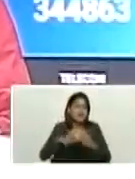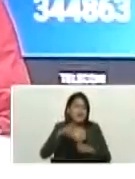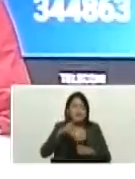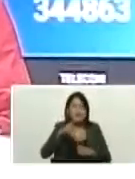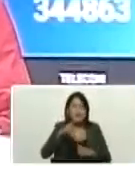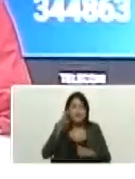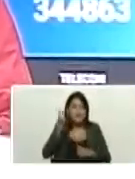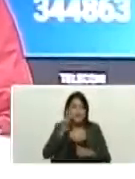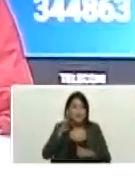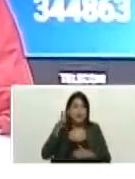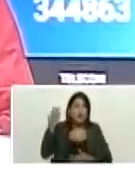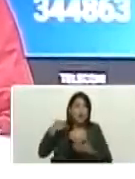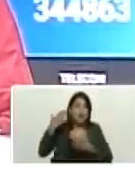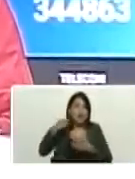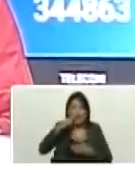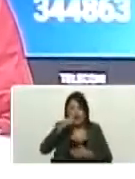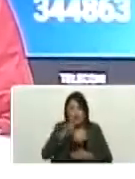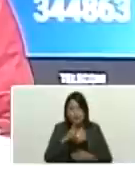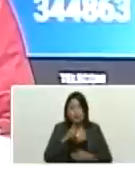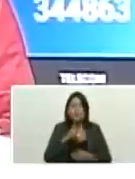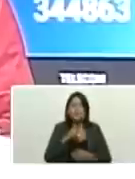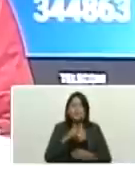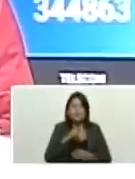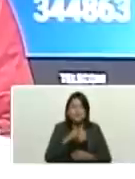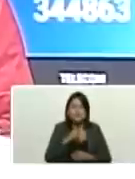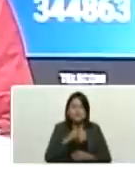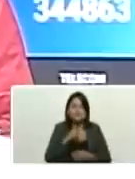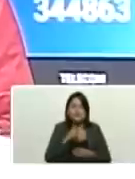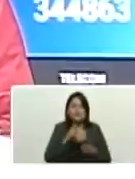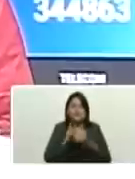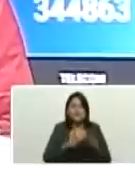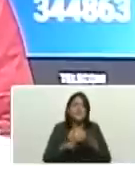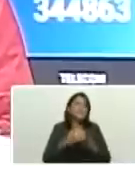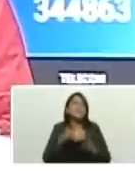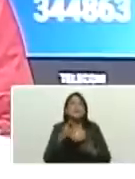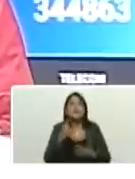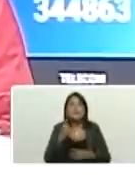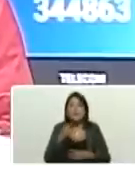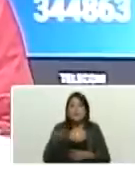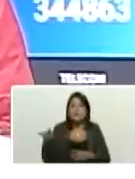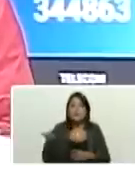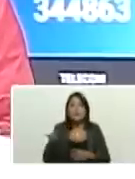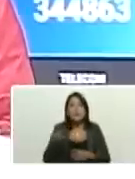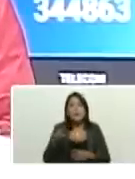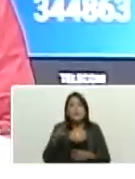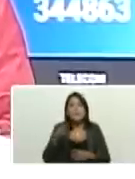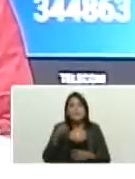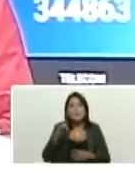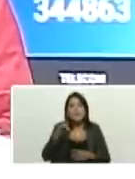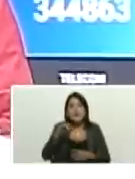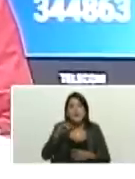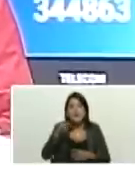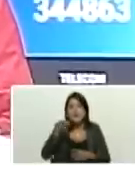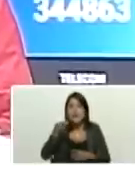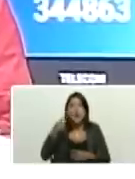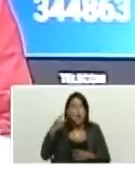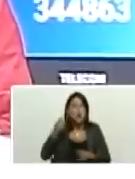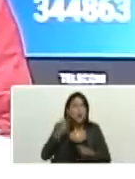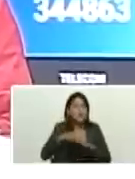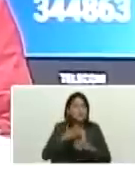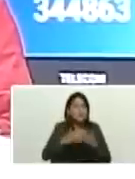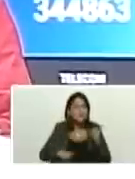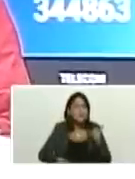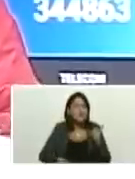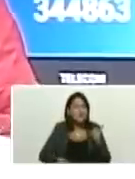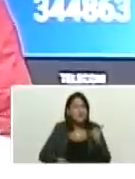revolución libertadora, luego de la traición a Isaías Medina Angarita, luego de la traición al pueblo